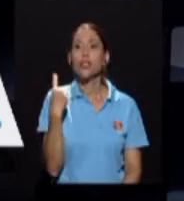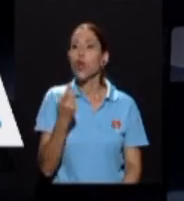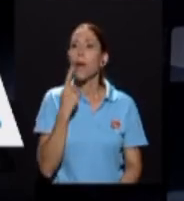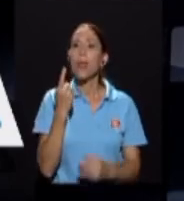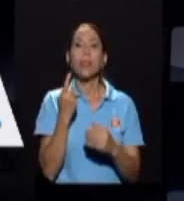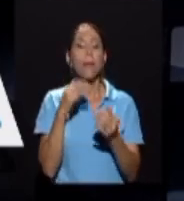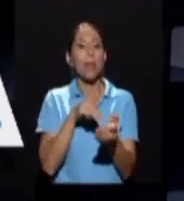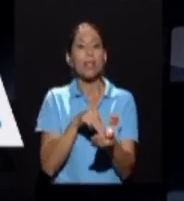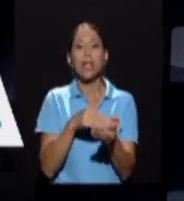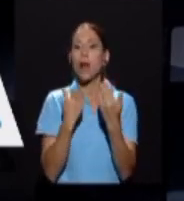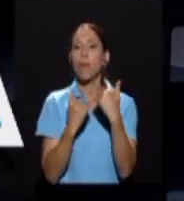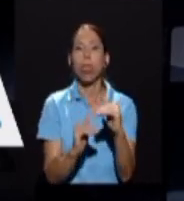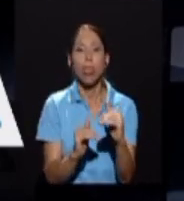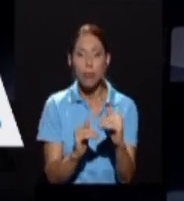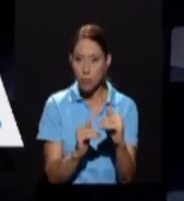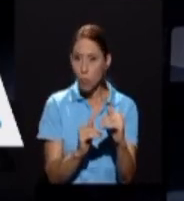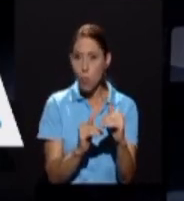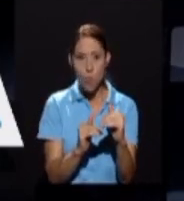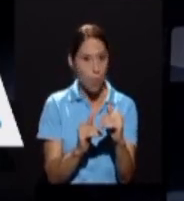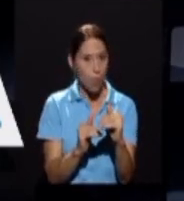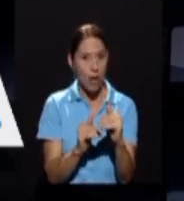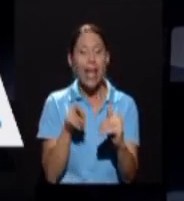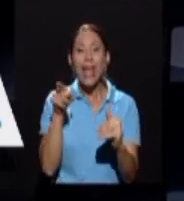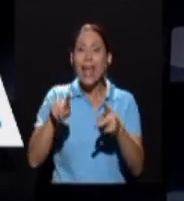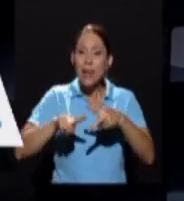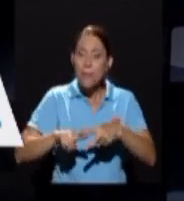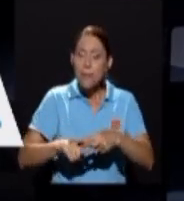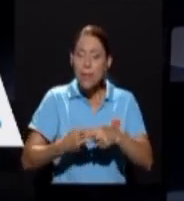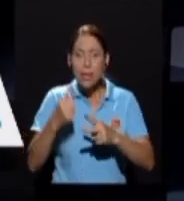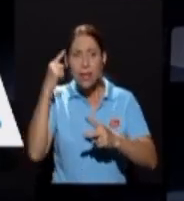de la medicina, sino que empieza a entrar a la